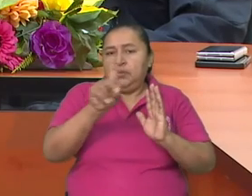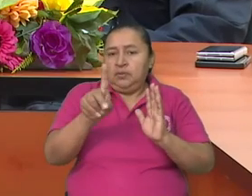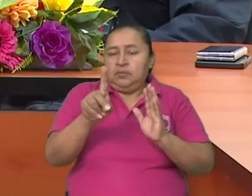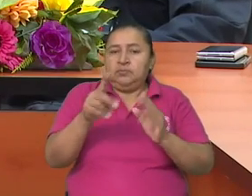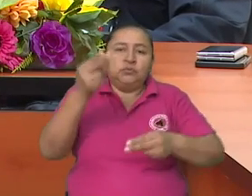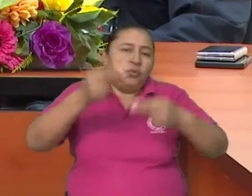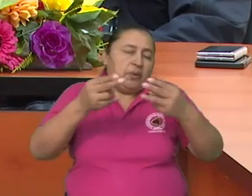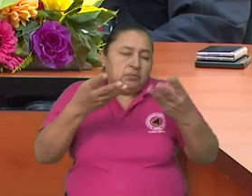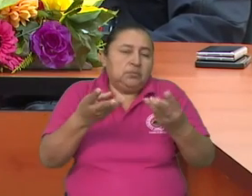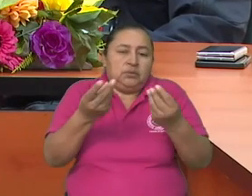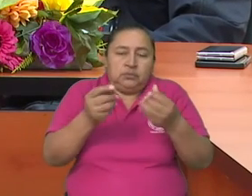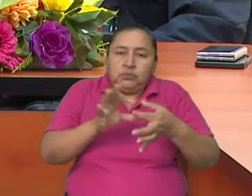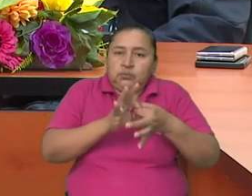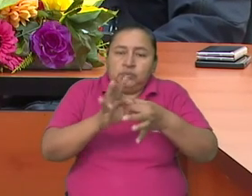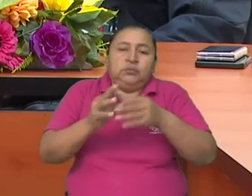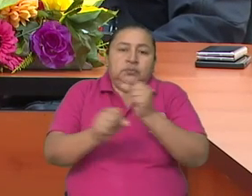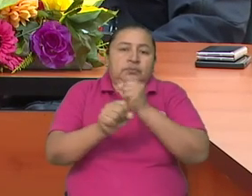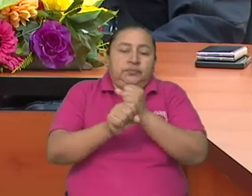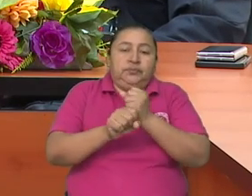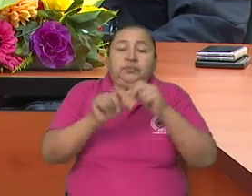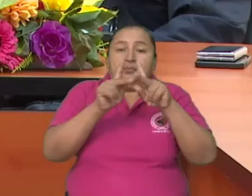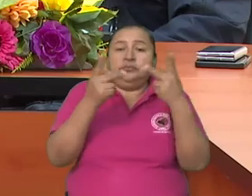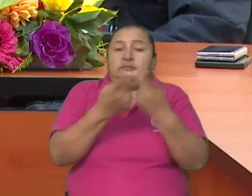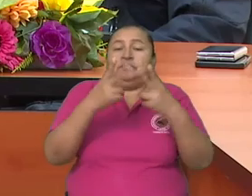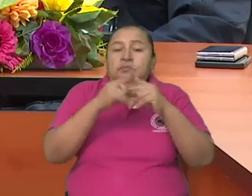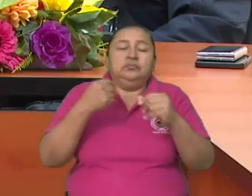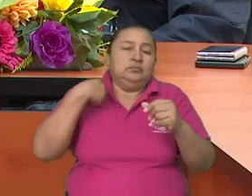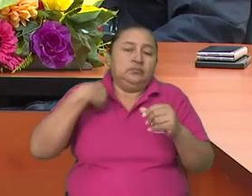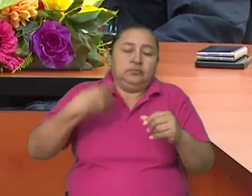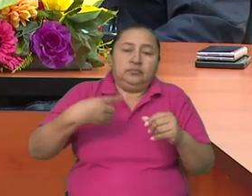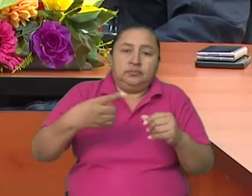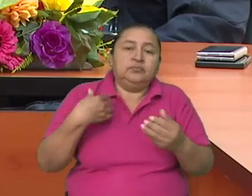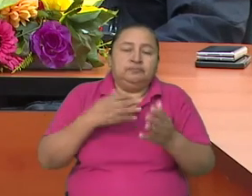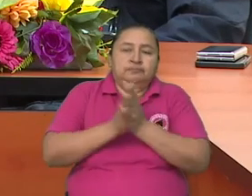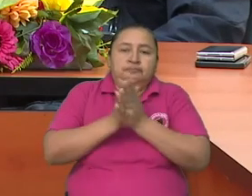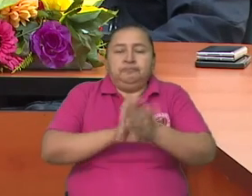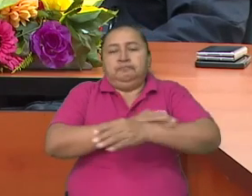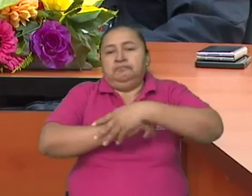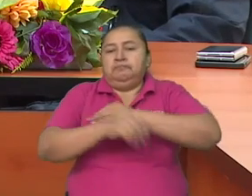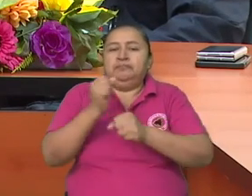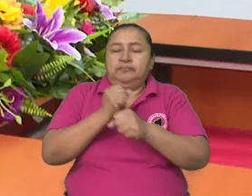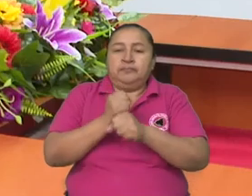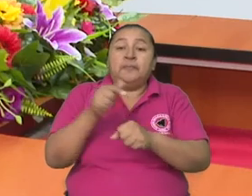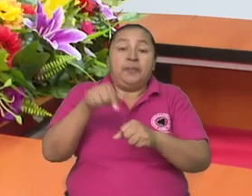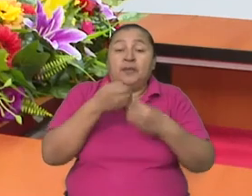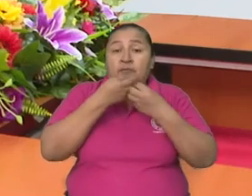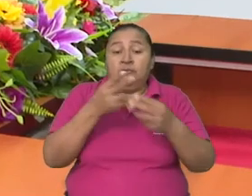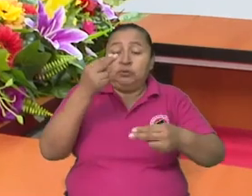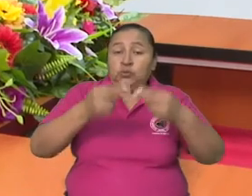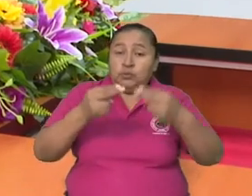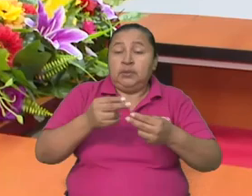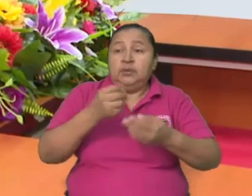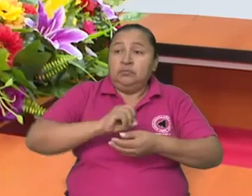en torno a ese trabajo del pueblo nicaragüense que día a día pues se levanta a poner su mejor esfuerzo, importantes datos en torno a las